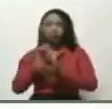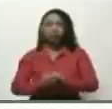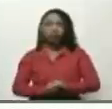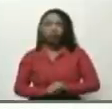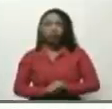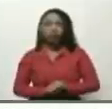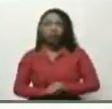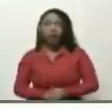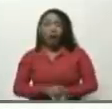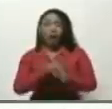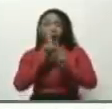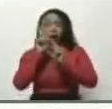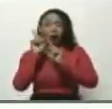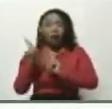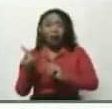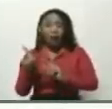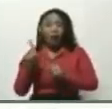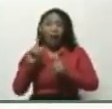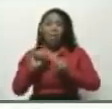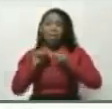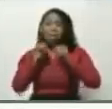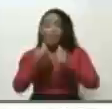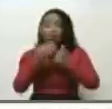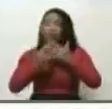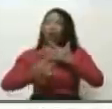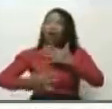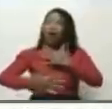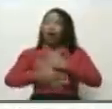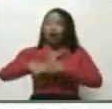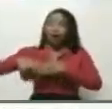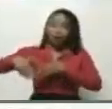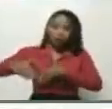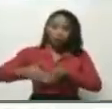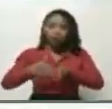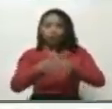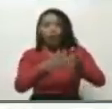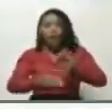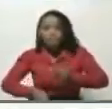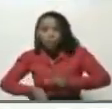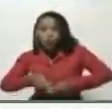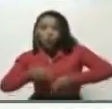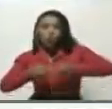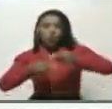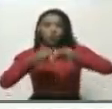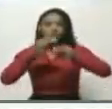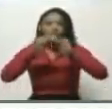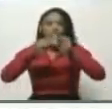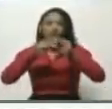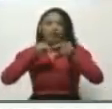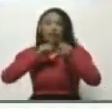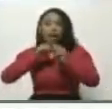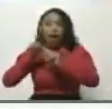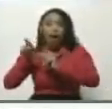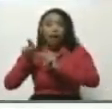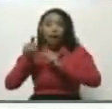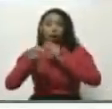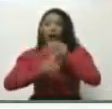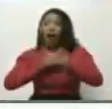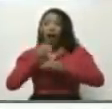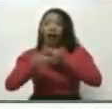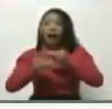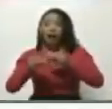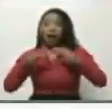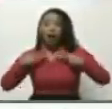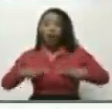A partir de allí empieza una larga carrera de construcción de eso que hace al ser